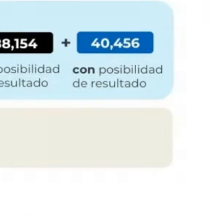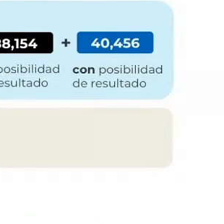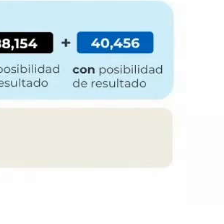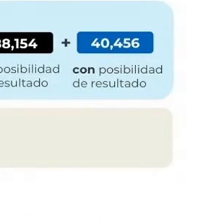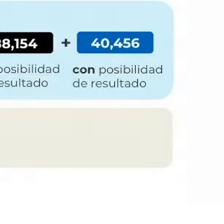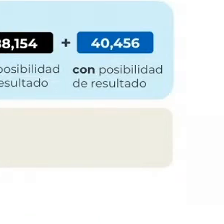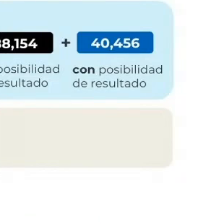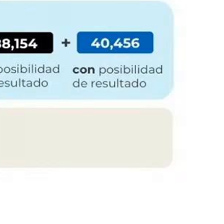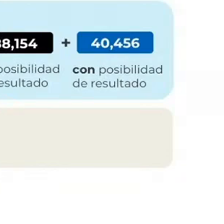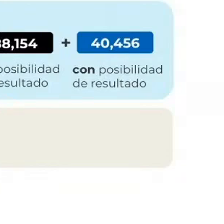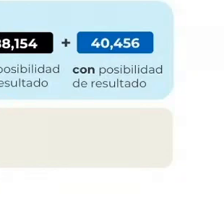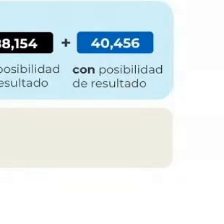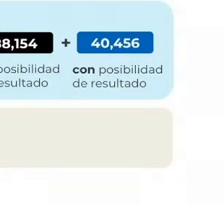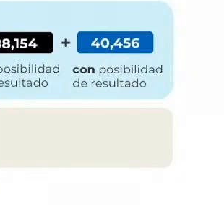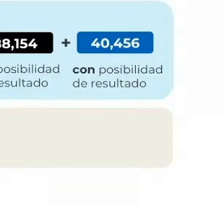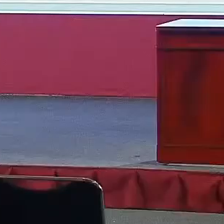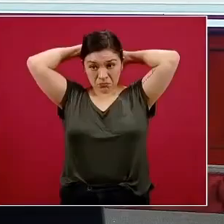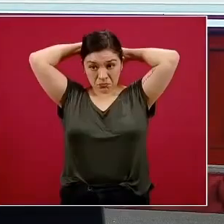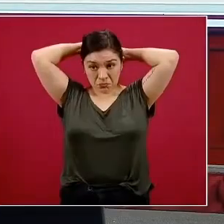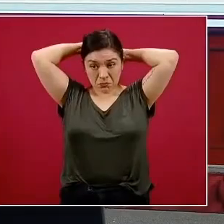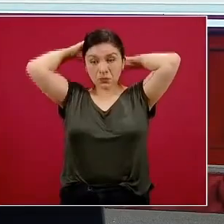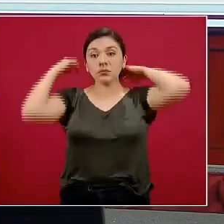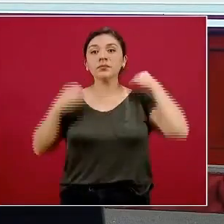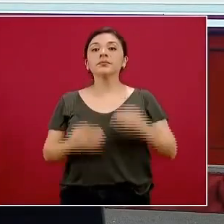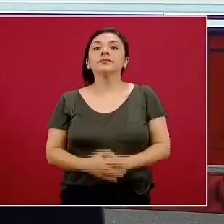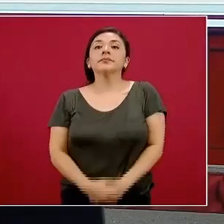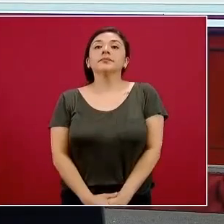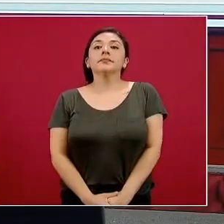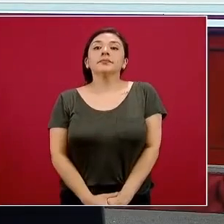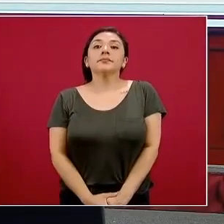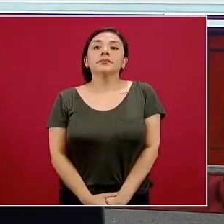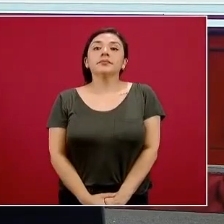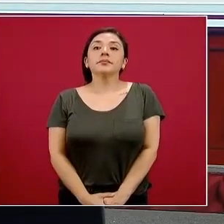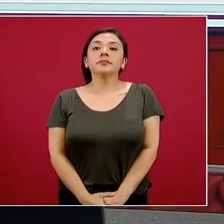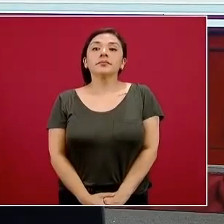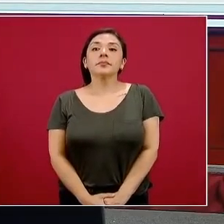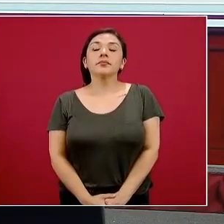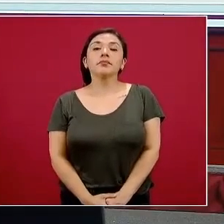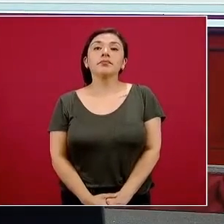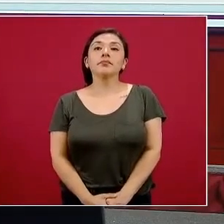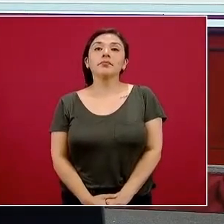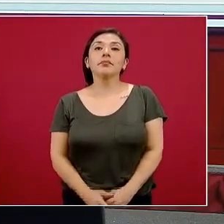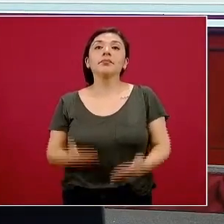toda esta temporalidad, ahora son